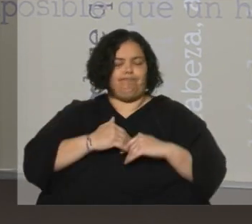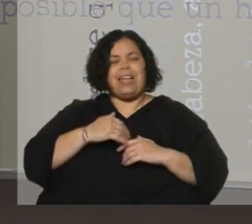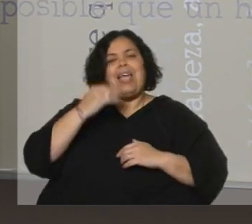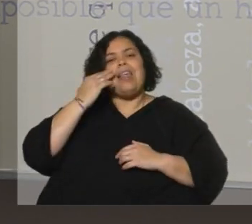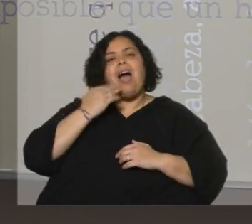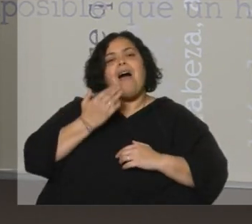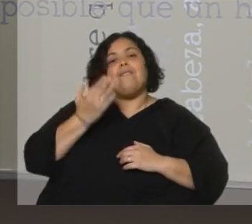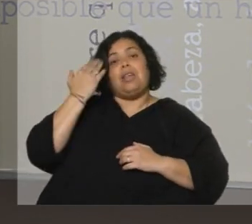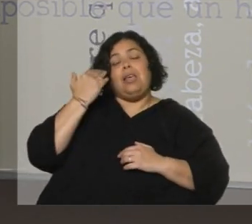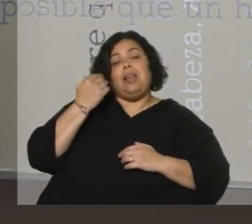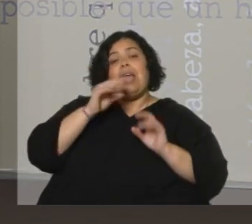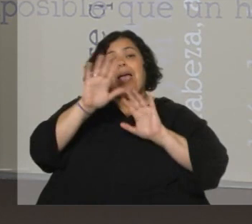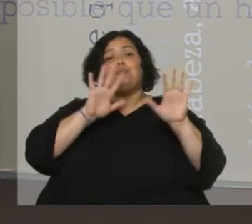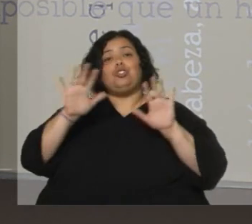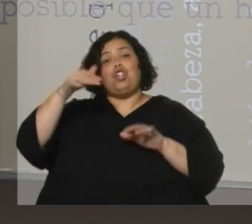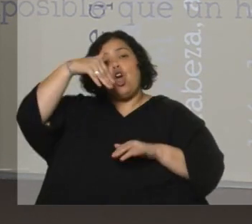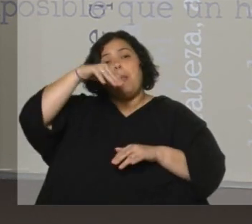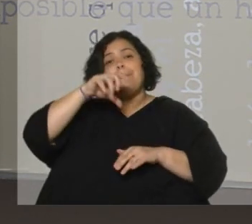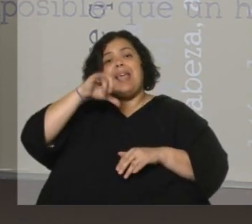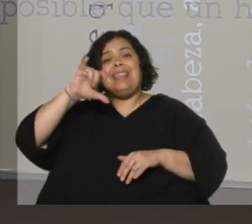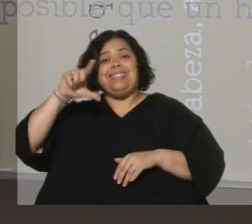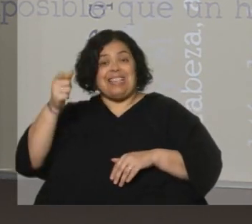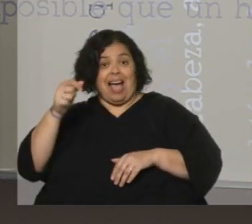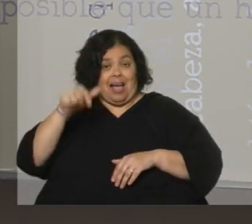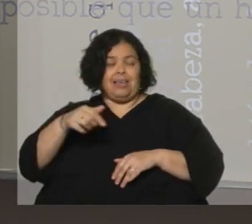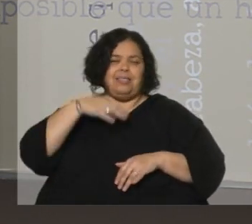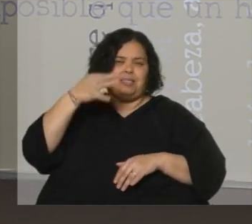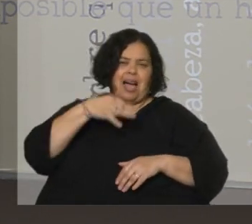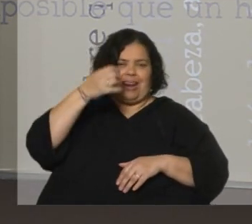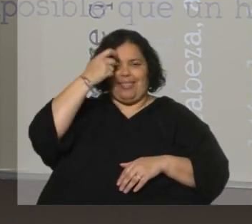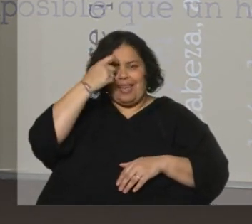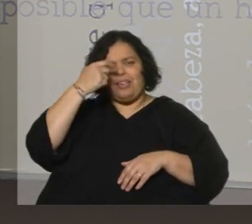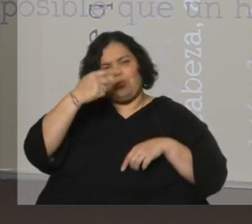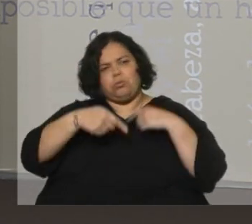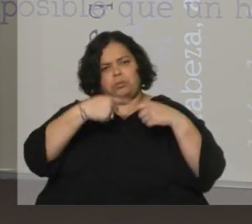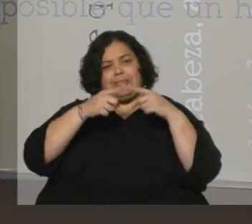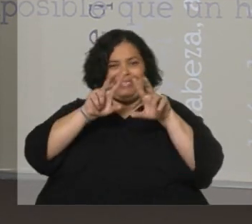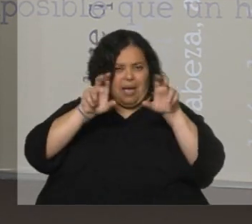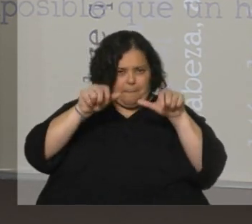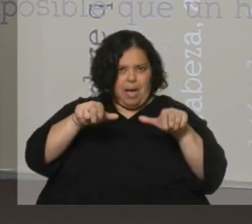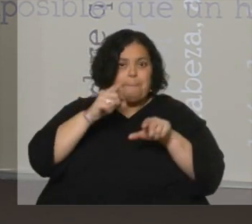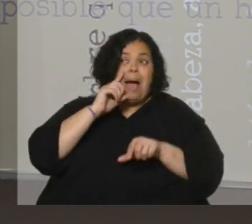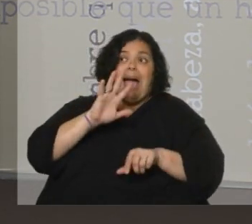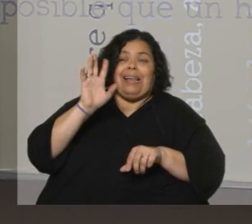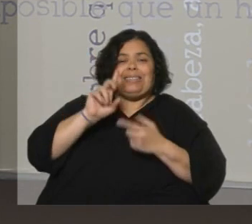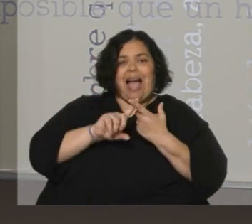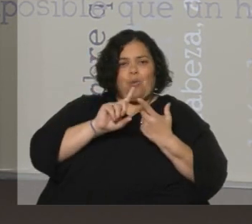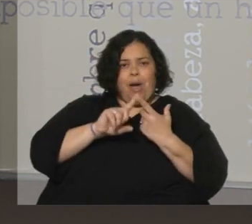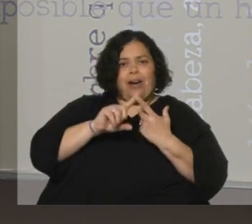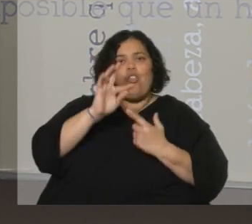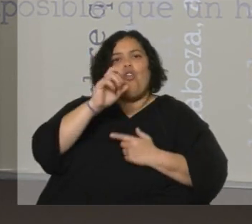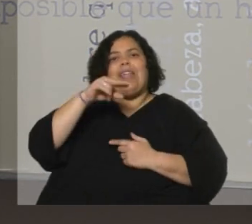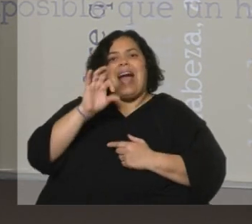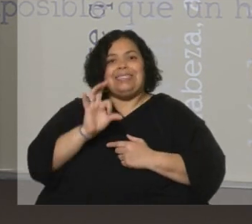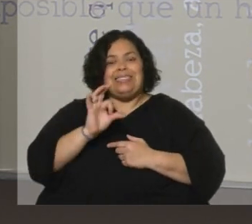una exposición que se llama expom melilla donde tuvimos algunas charlas de algunos algunos técnicos hablando de esto donde parecería que el acuerdo transpacífico podría ser